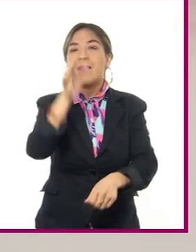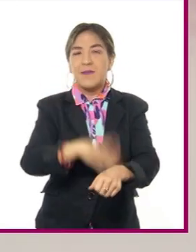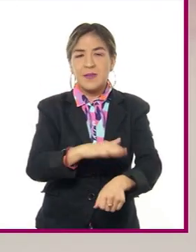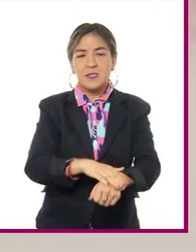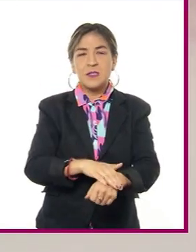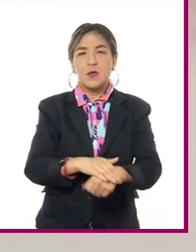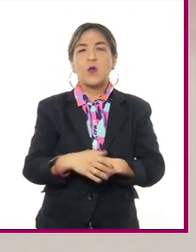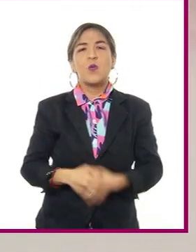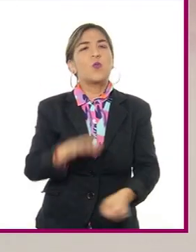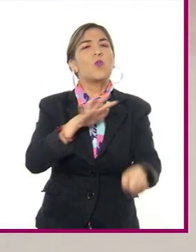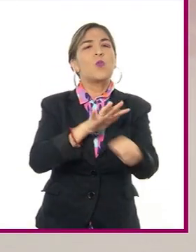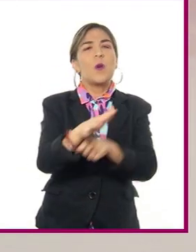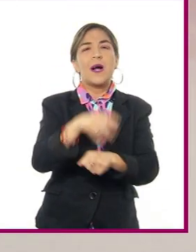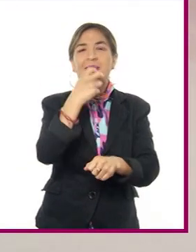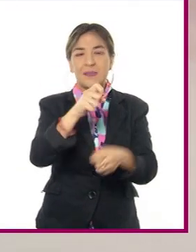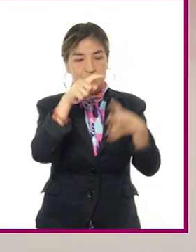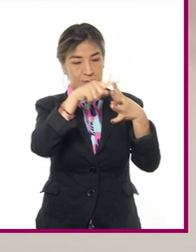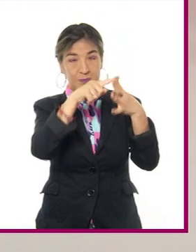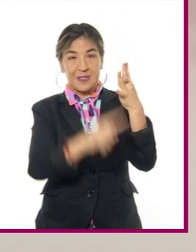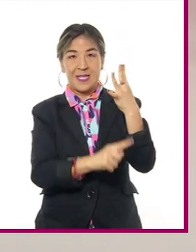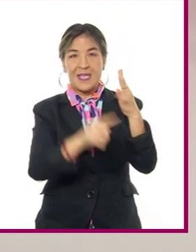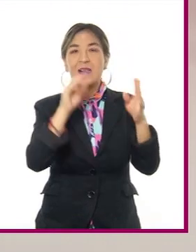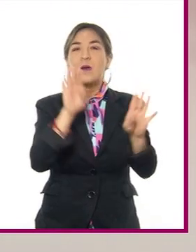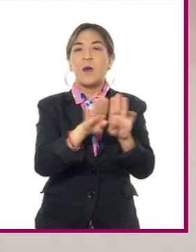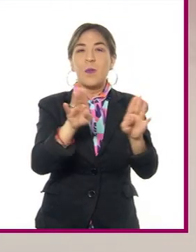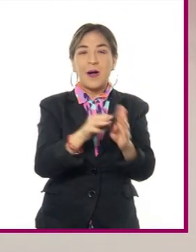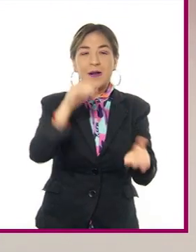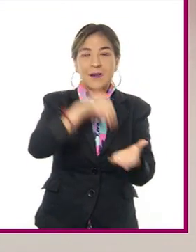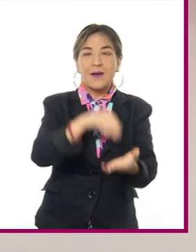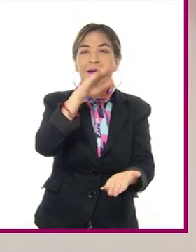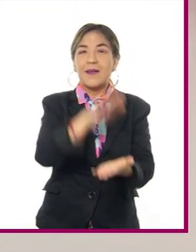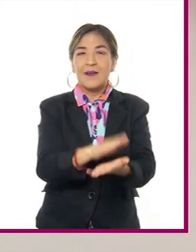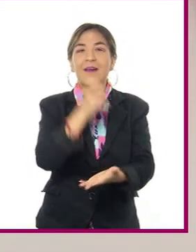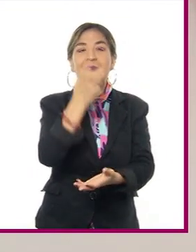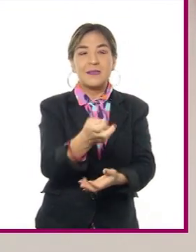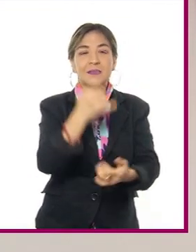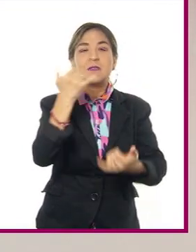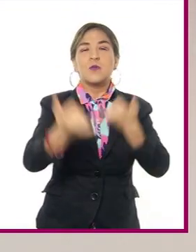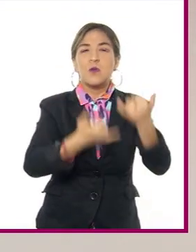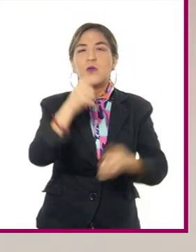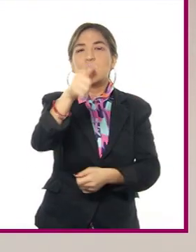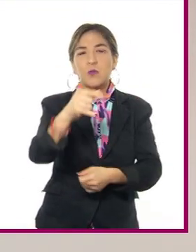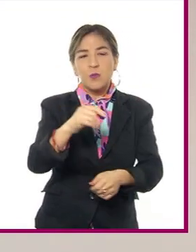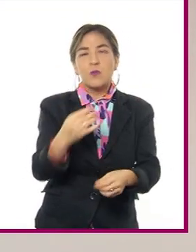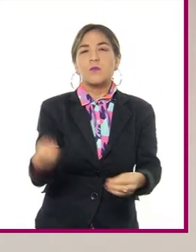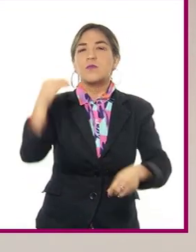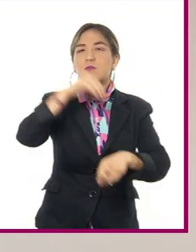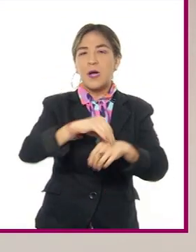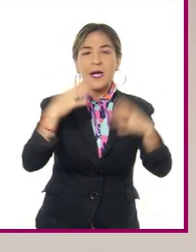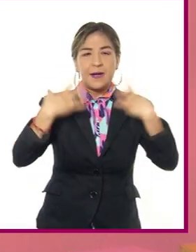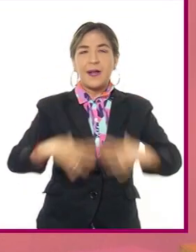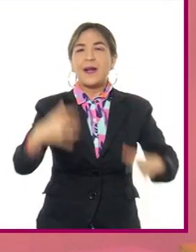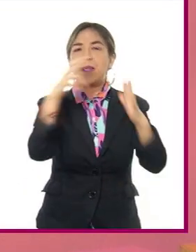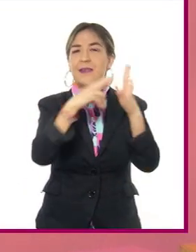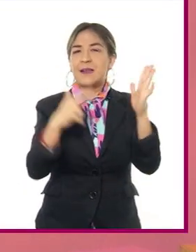los 4 apartados que organizamos para clasificar colocarías estas